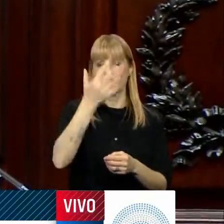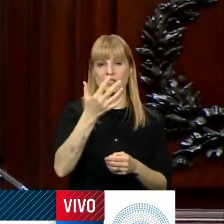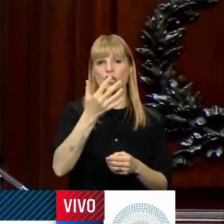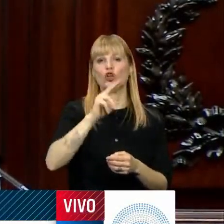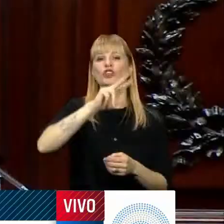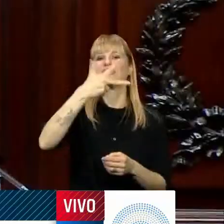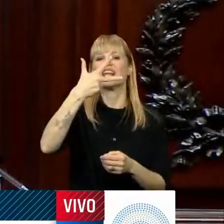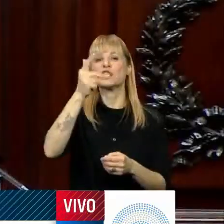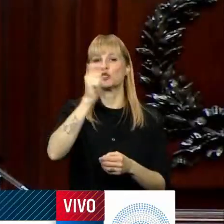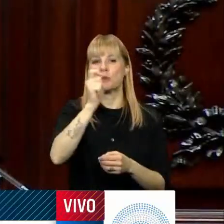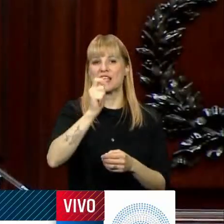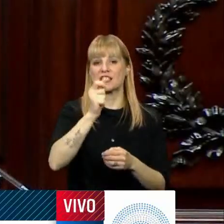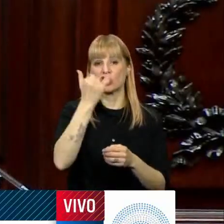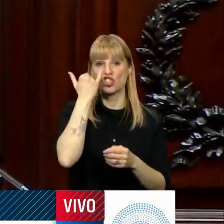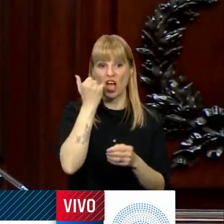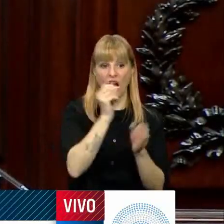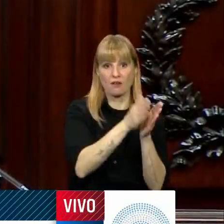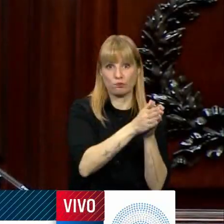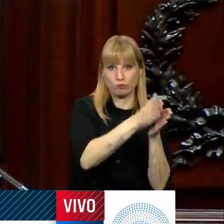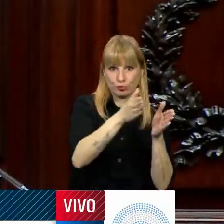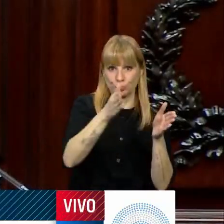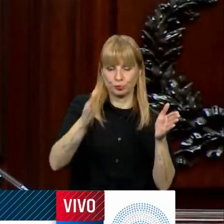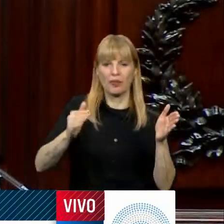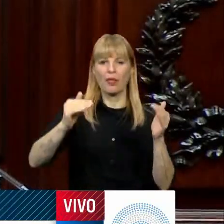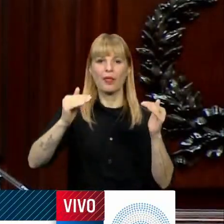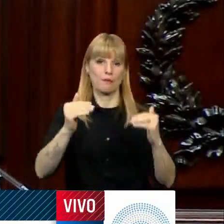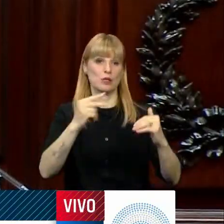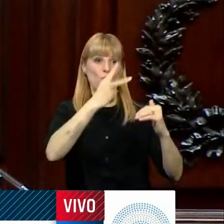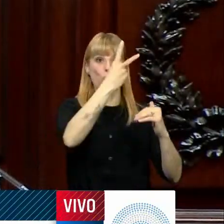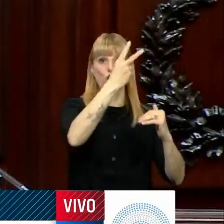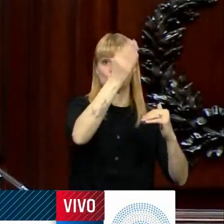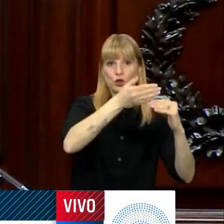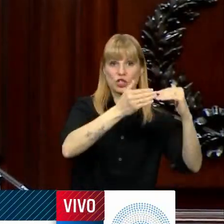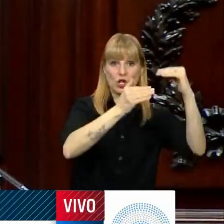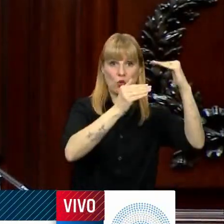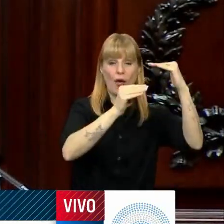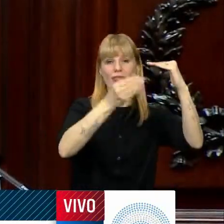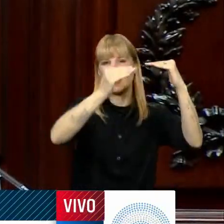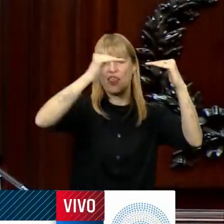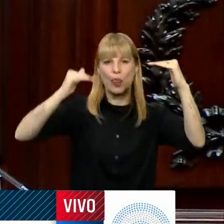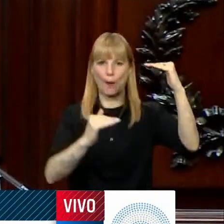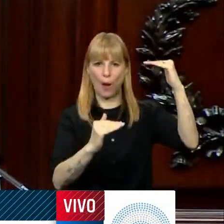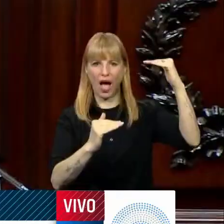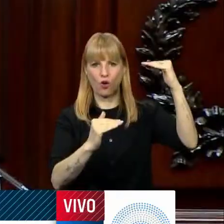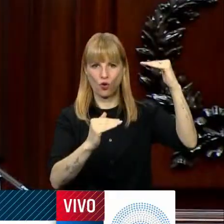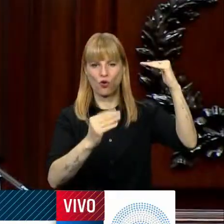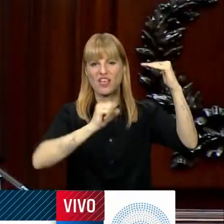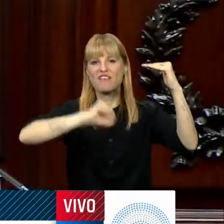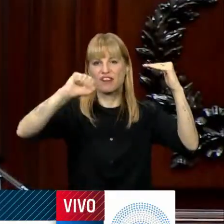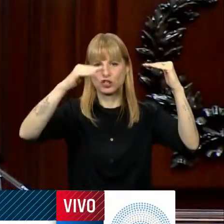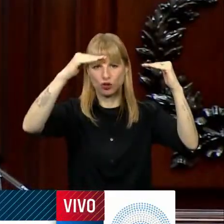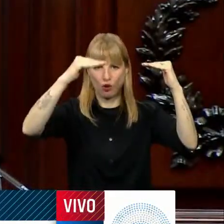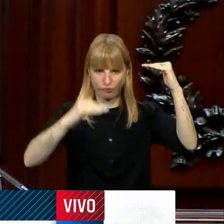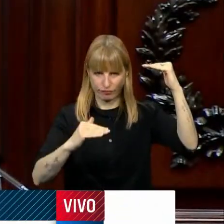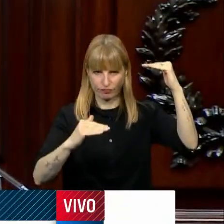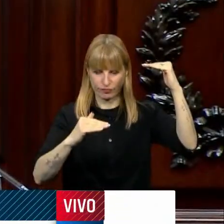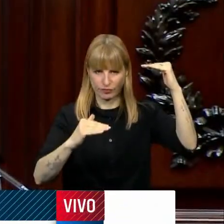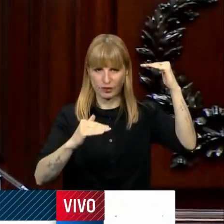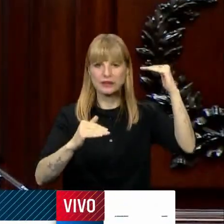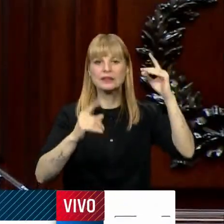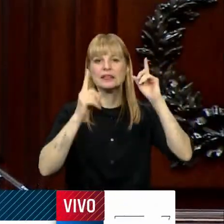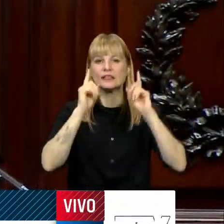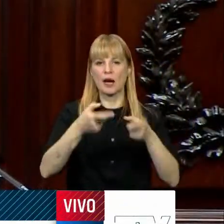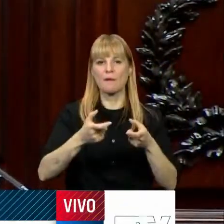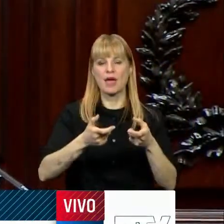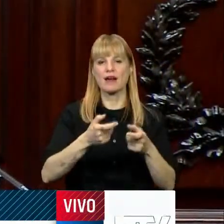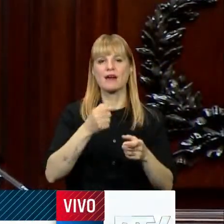mes consecutivo que se encuentra por debajo del 2%. Además, registramos un crecimiento de la